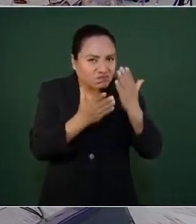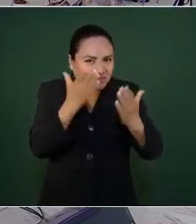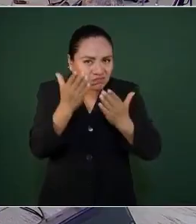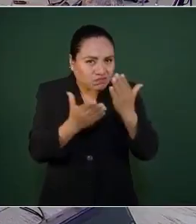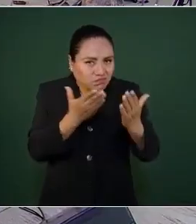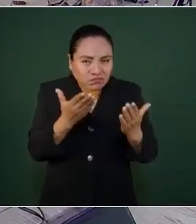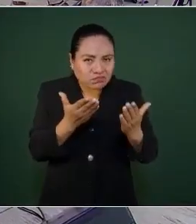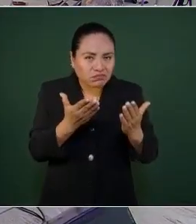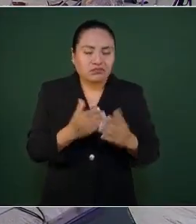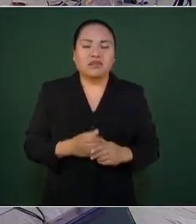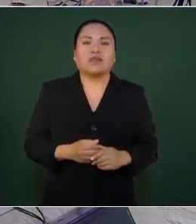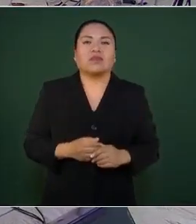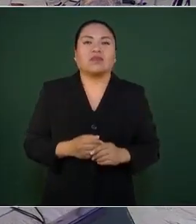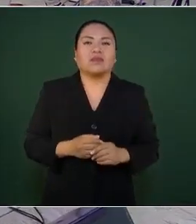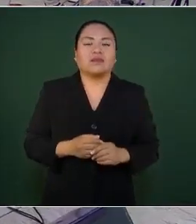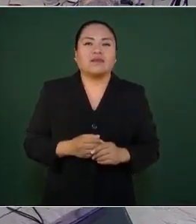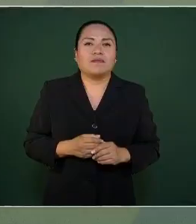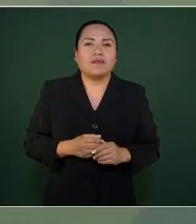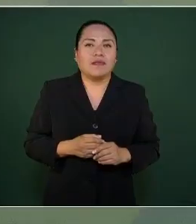solo